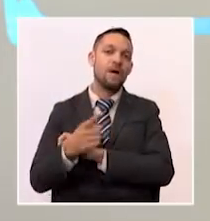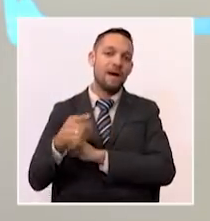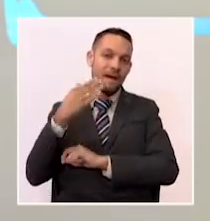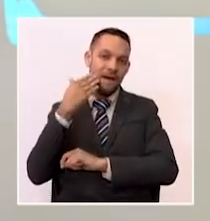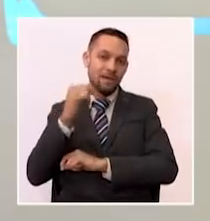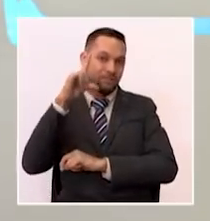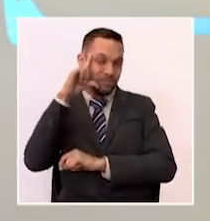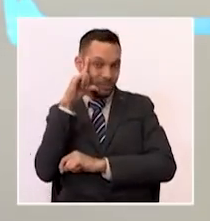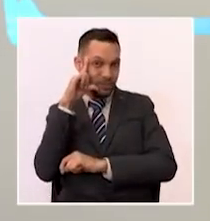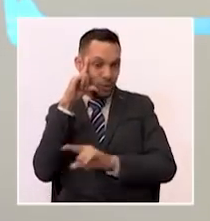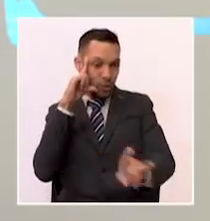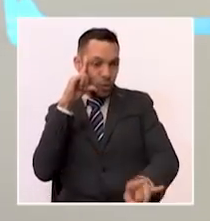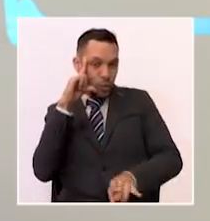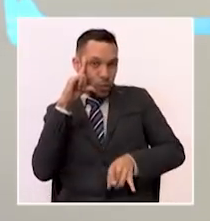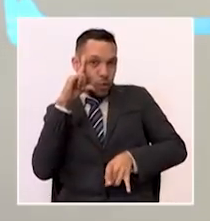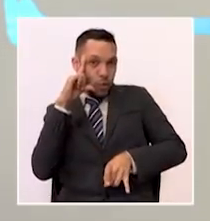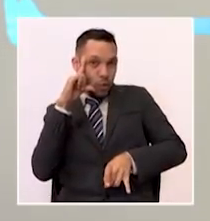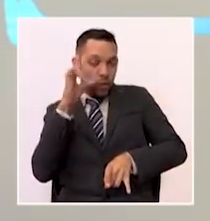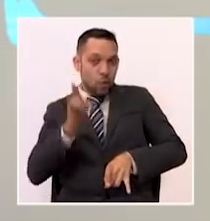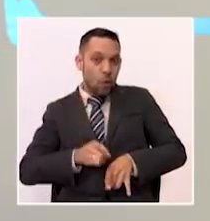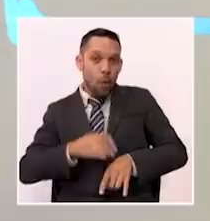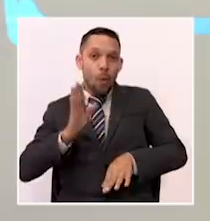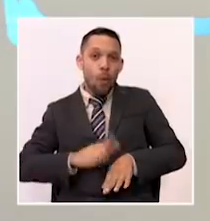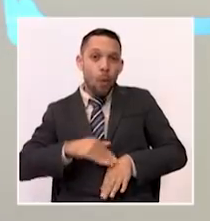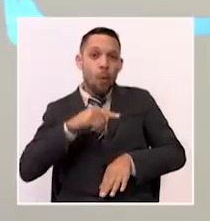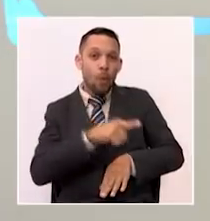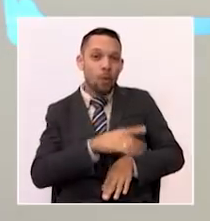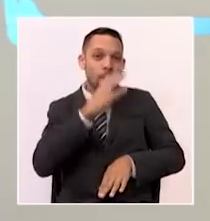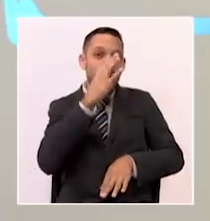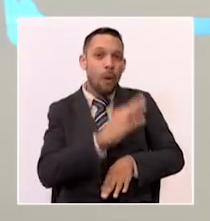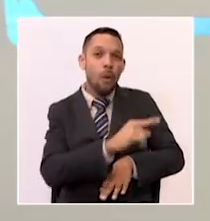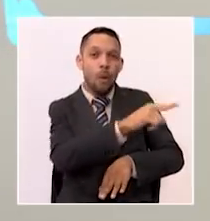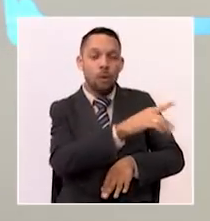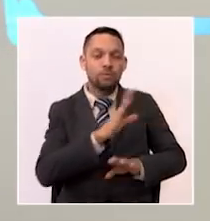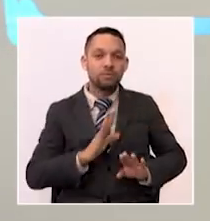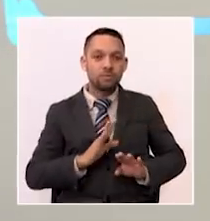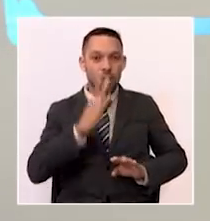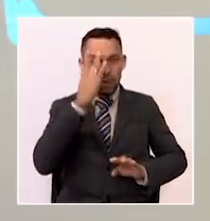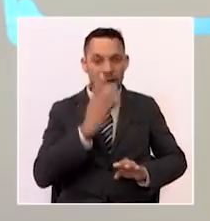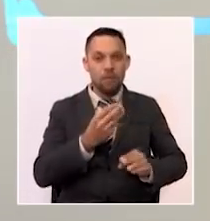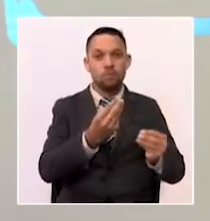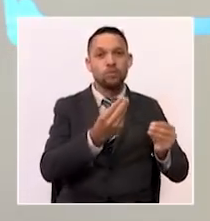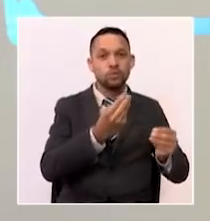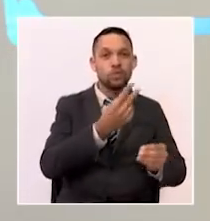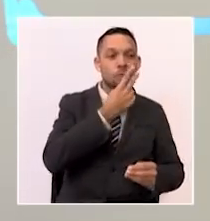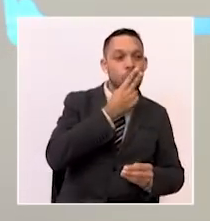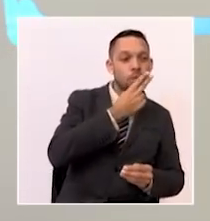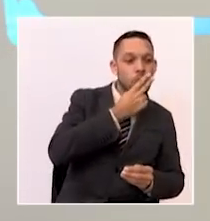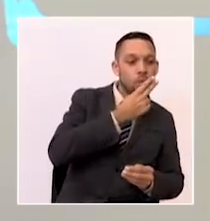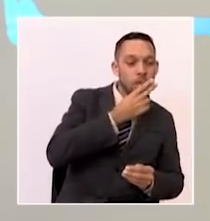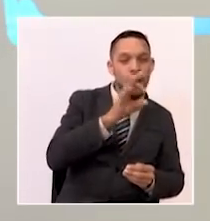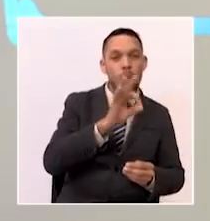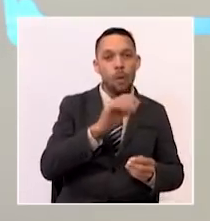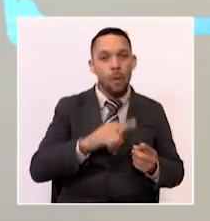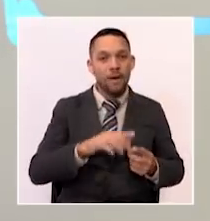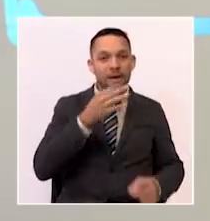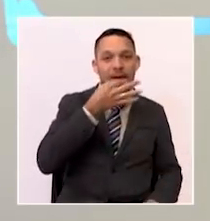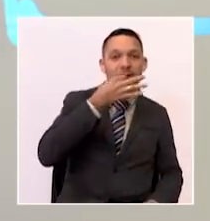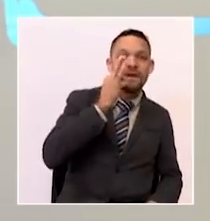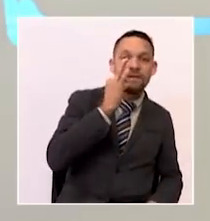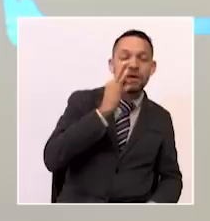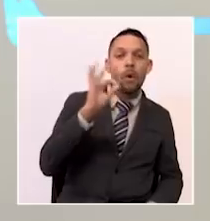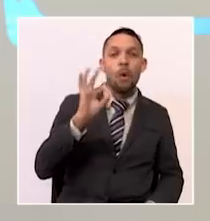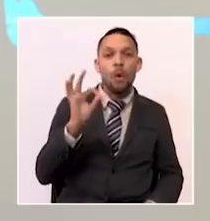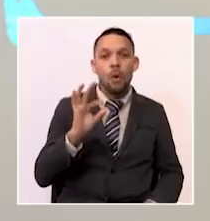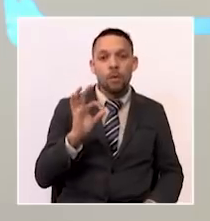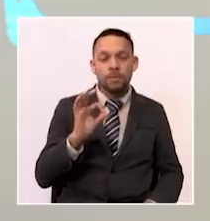sea o lo baja demasiado o lo sube demasiado y hace que la paciente presente la infección. Además, hay hombres que tienen el prepucio